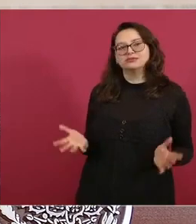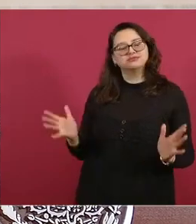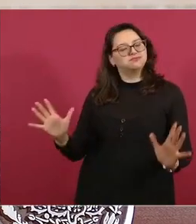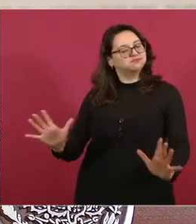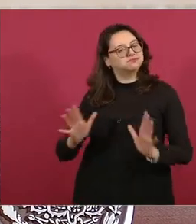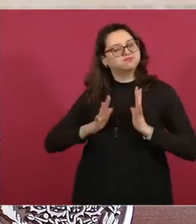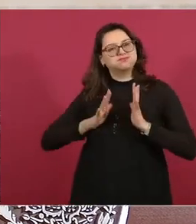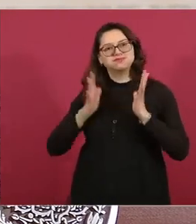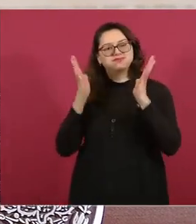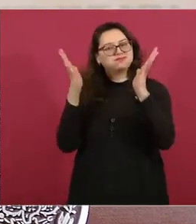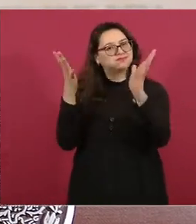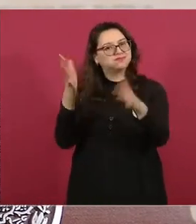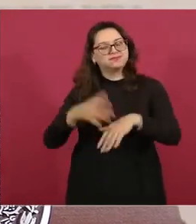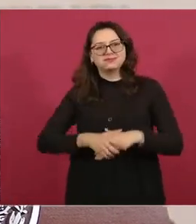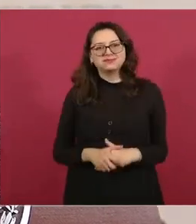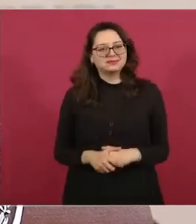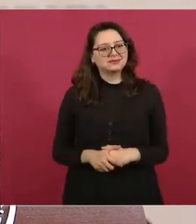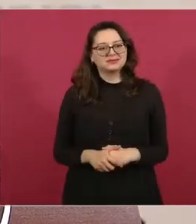lo que